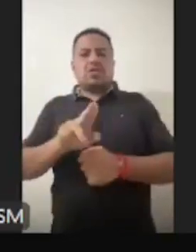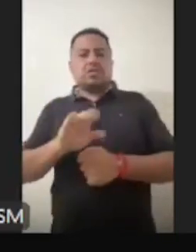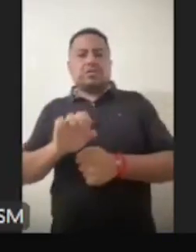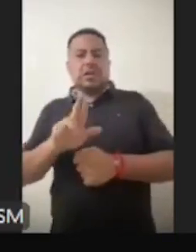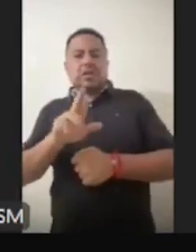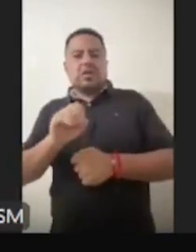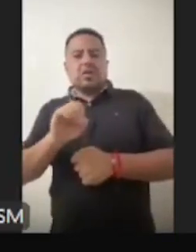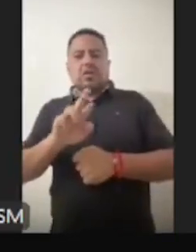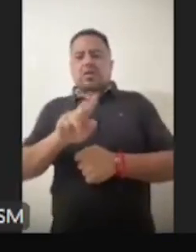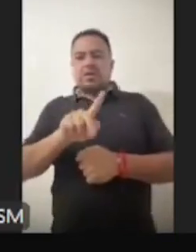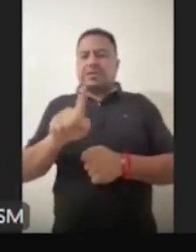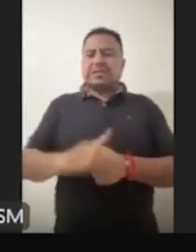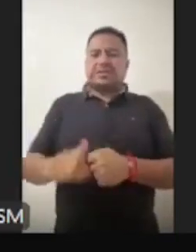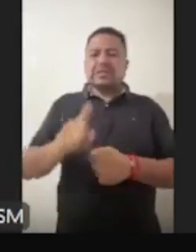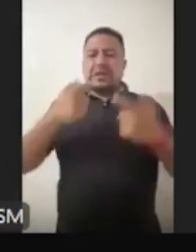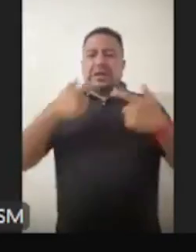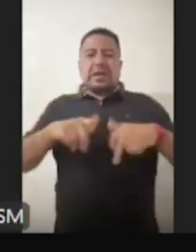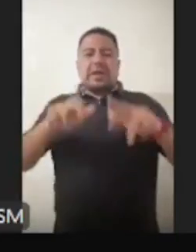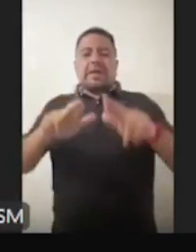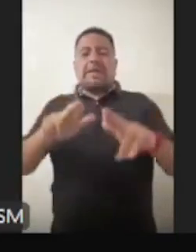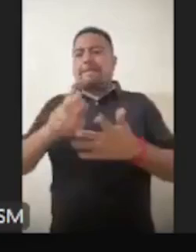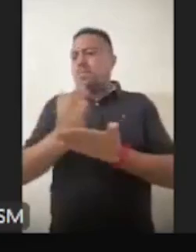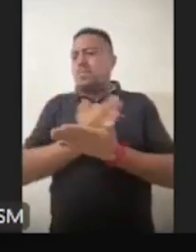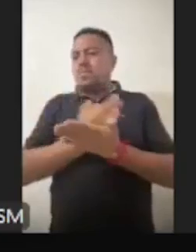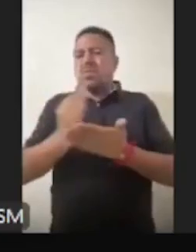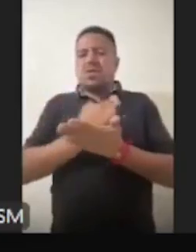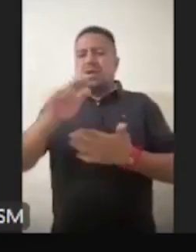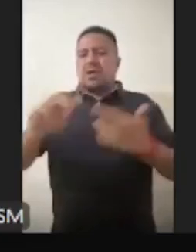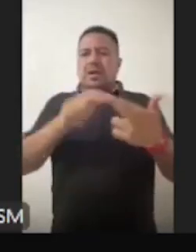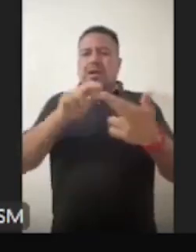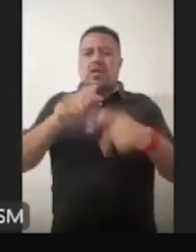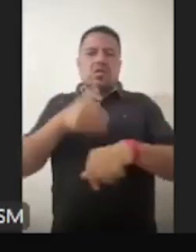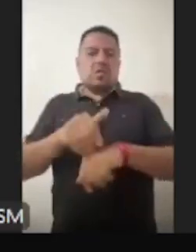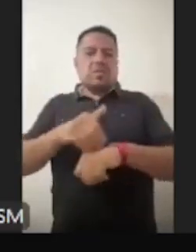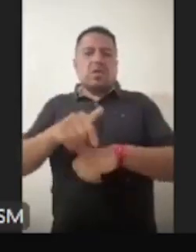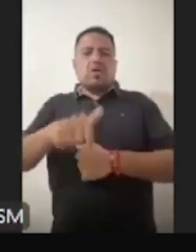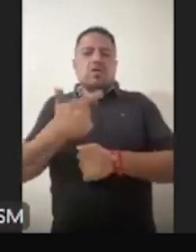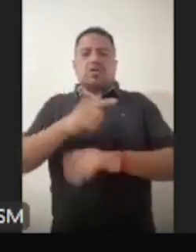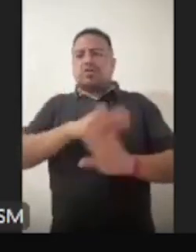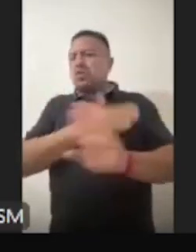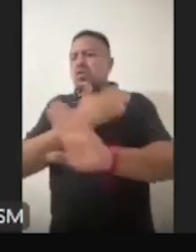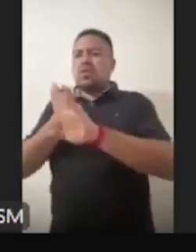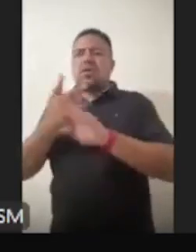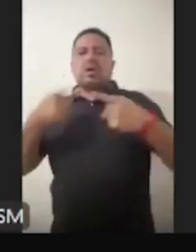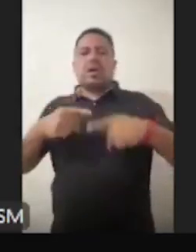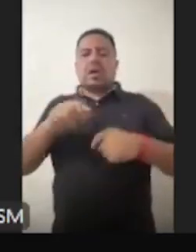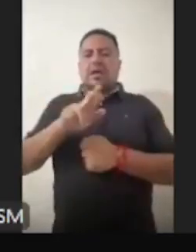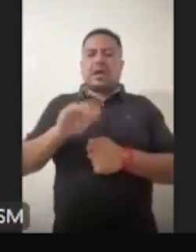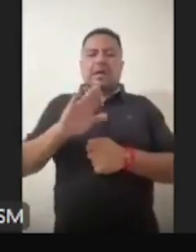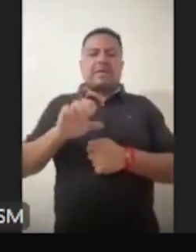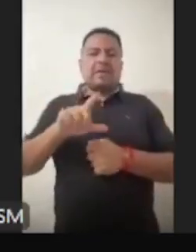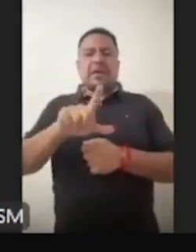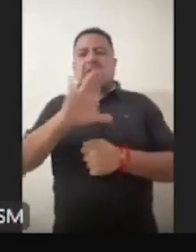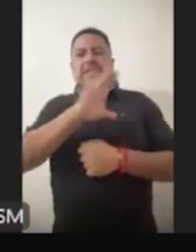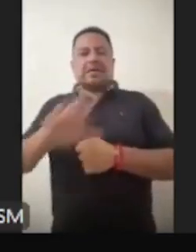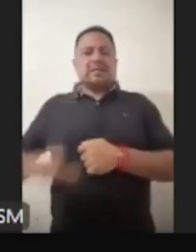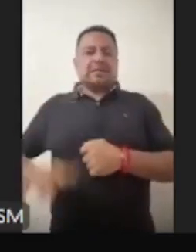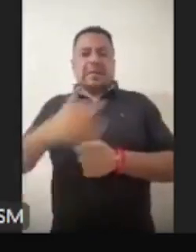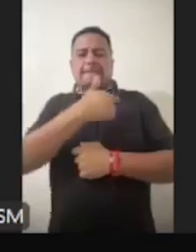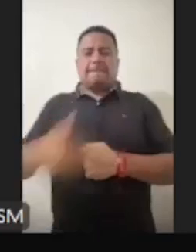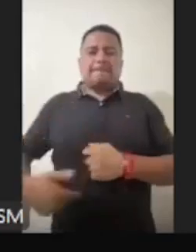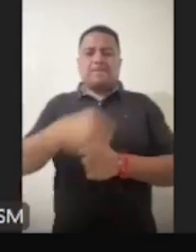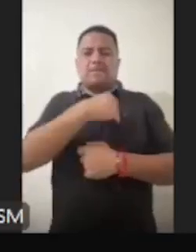Ortiz, representante de Morena ante el Distrito 12, en contra del ciudadano Rafael Pino Hernández, candidato a la presidencia